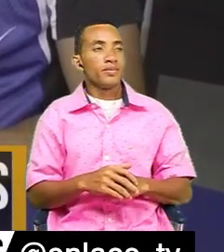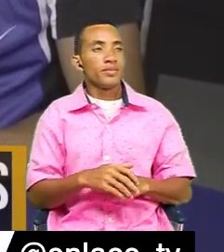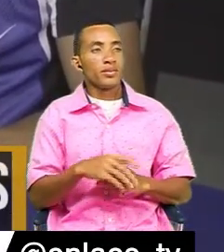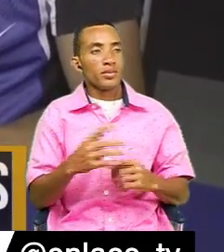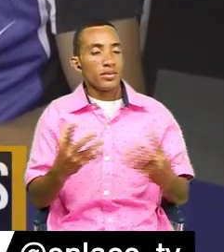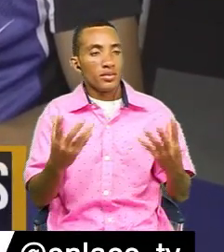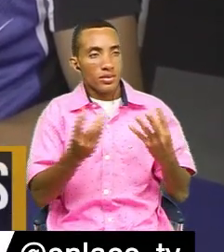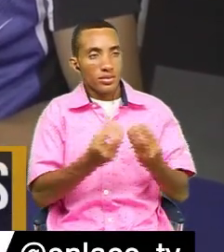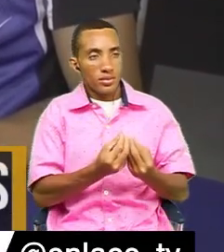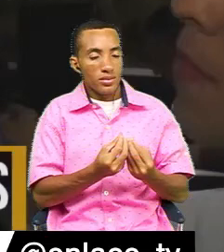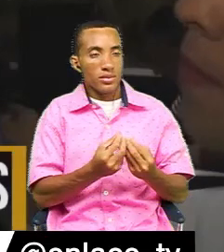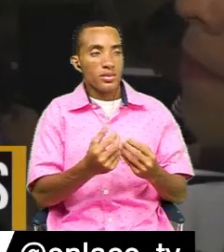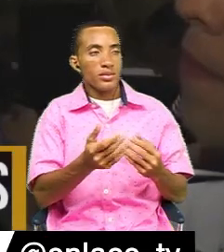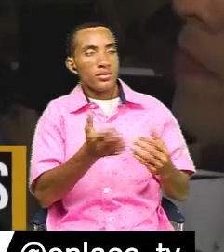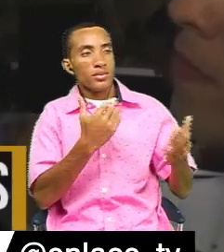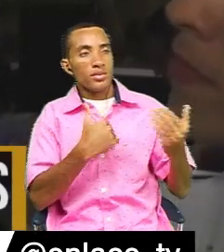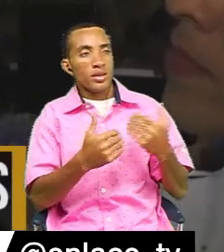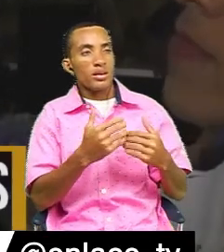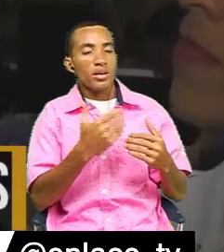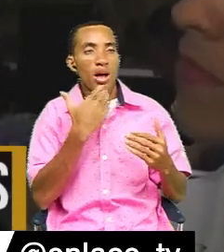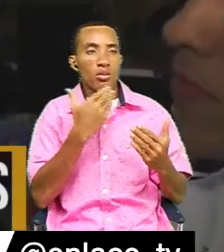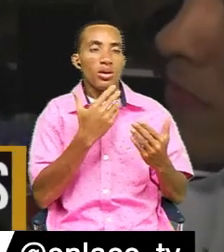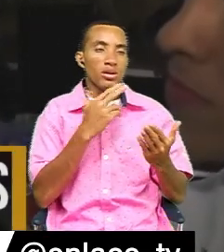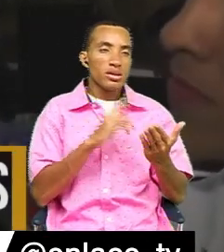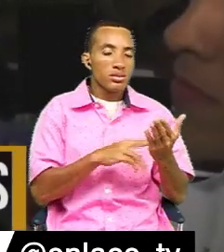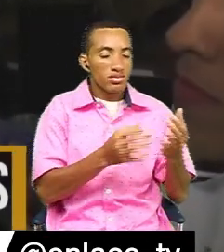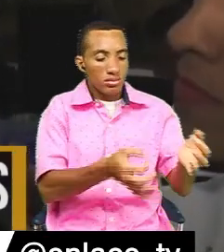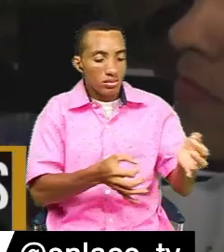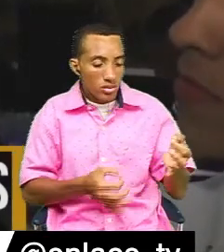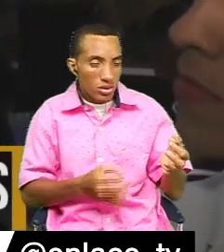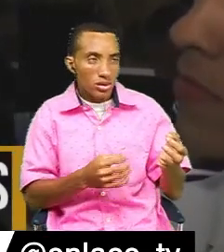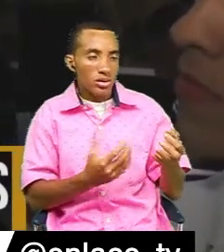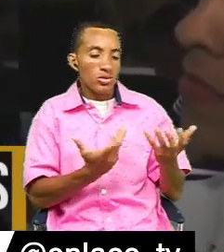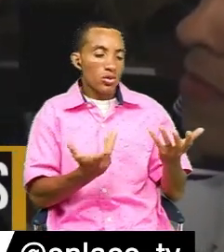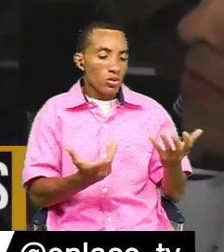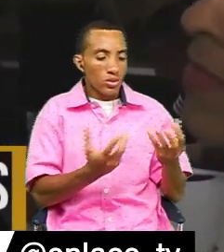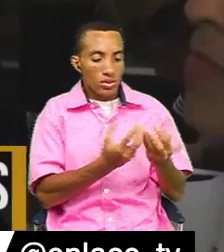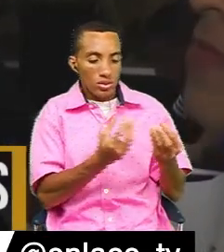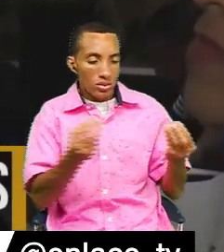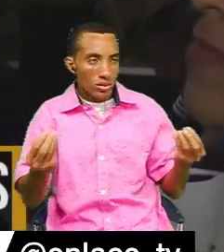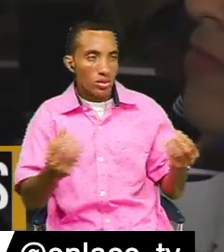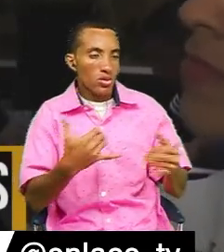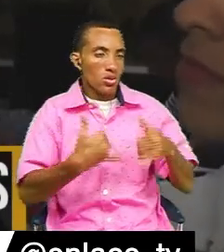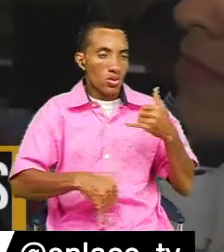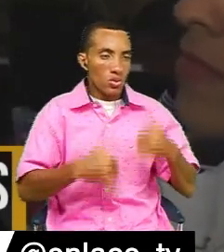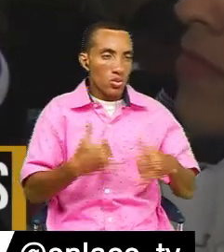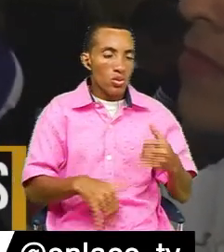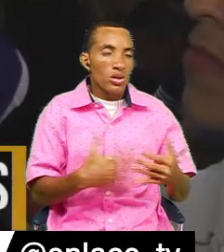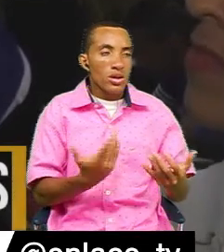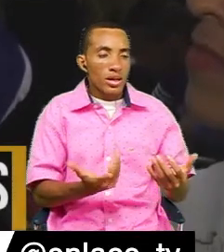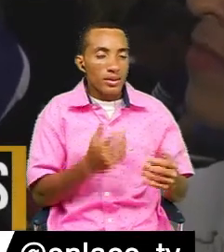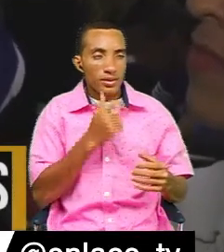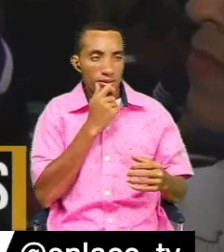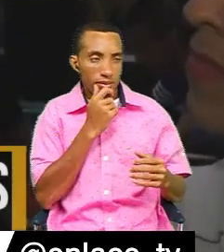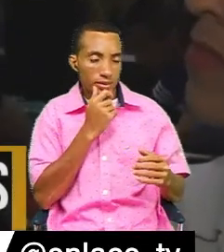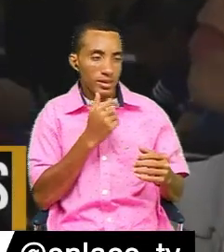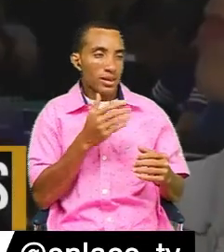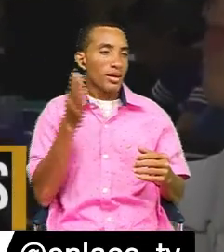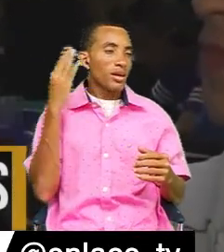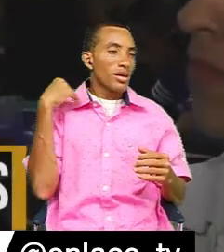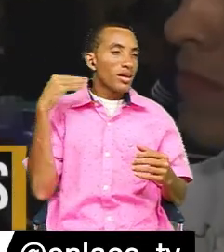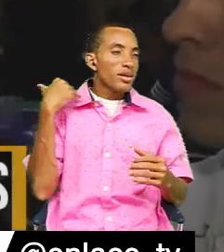organización recibimos más de 10 solicitudes para jugar el torneo, pero es un hexagonal, entonces se mira el tema de los